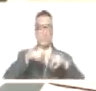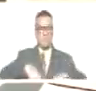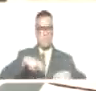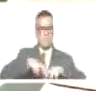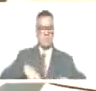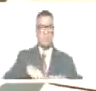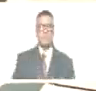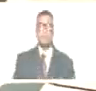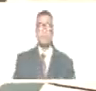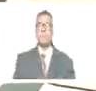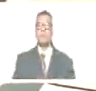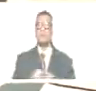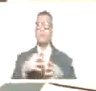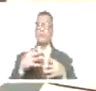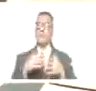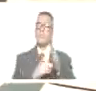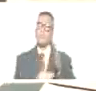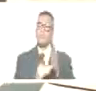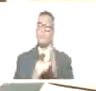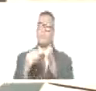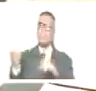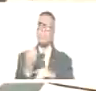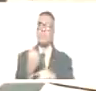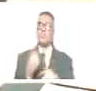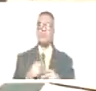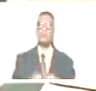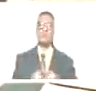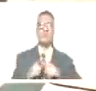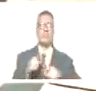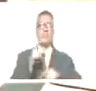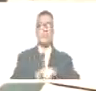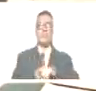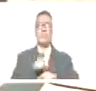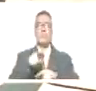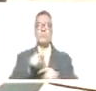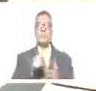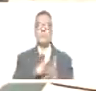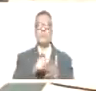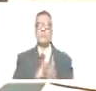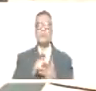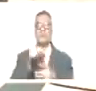surgido, presidente, sobre, en este caso particular, sobre un diputado,